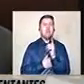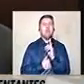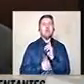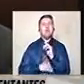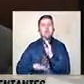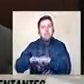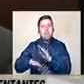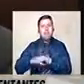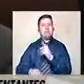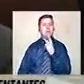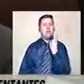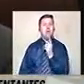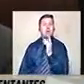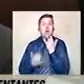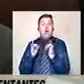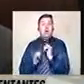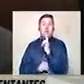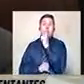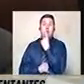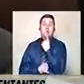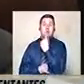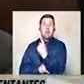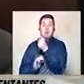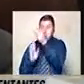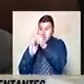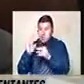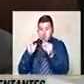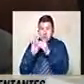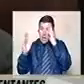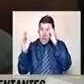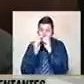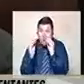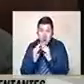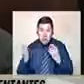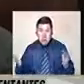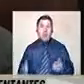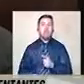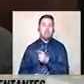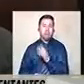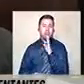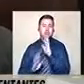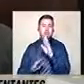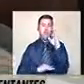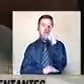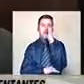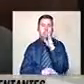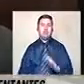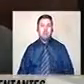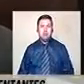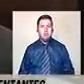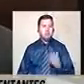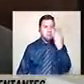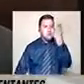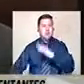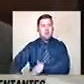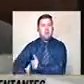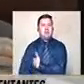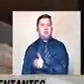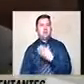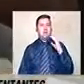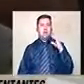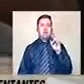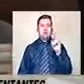dijo que la última palabra para la refrendación de los acuerdos la tendrían los colombianos señor ministro cristo